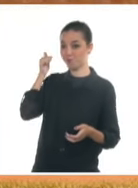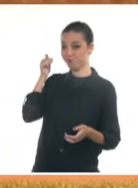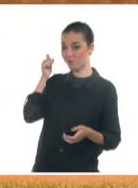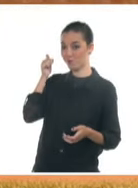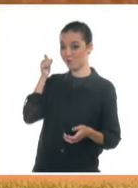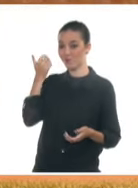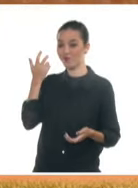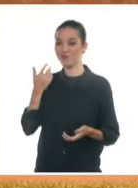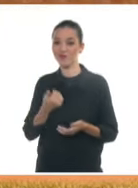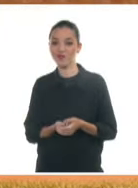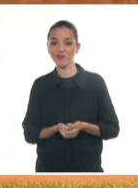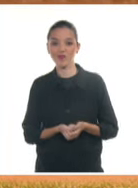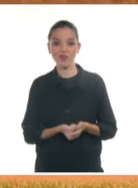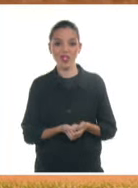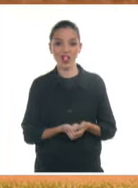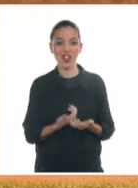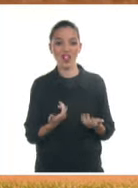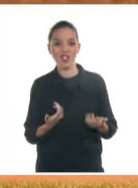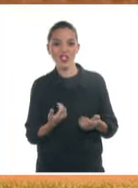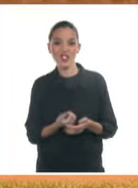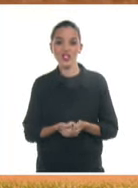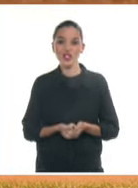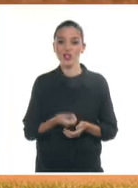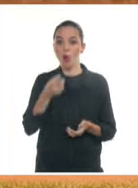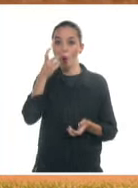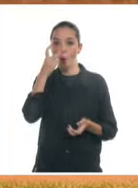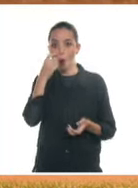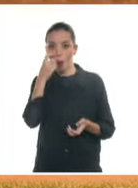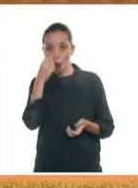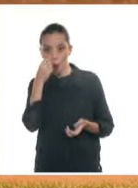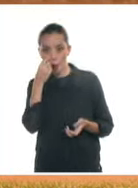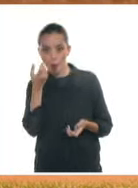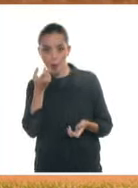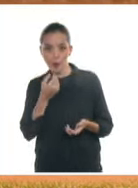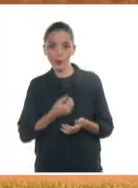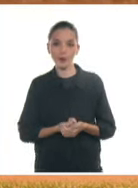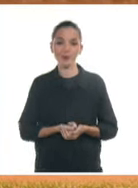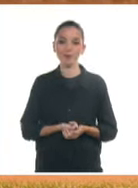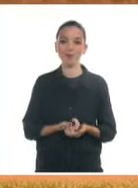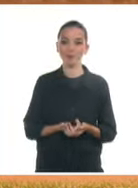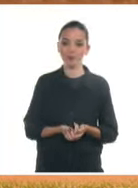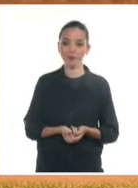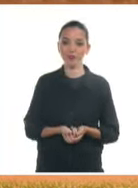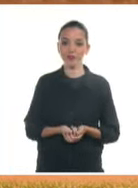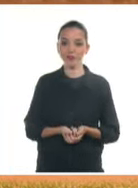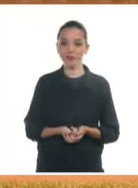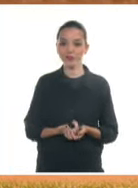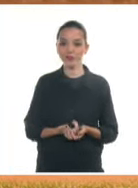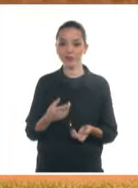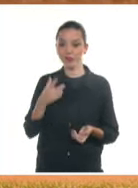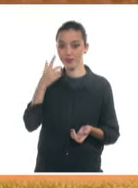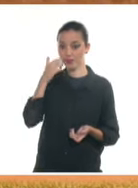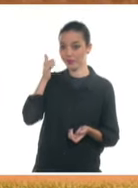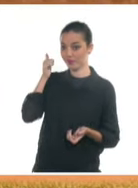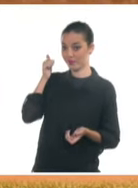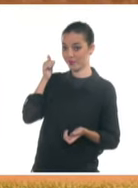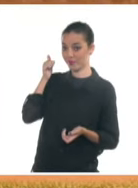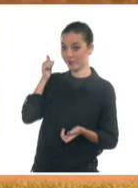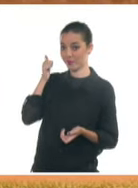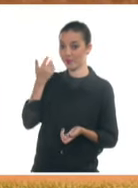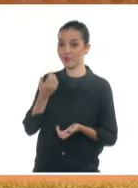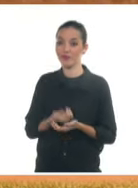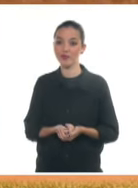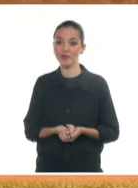con 12 indiscutibles de su equipo, incluidos dos cuadrangulares del segundo madero Ronaldo Castillo. Junior Batista salvó por